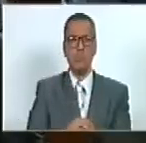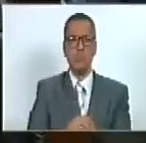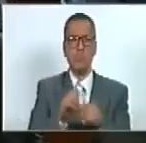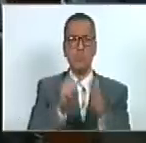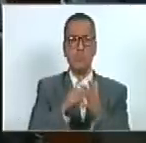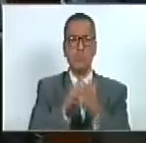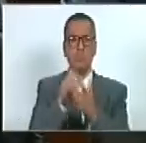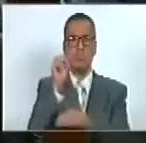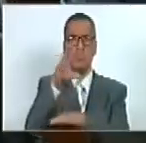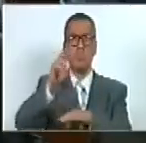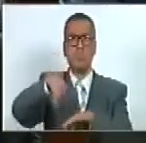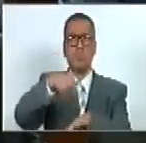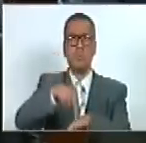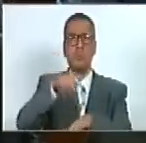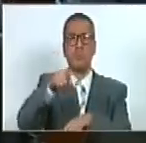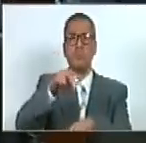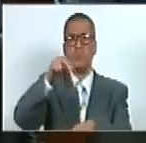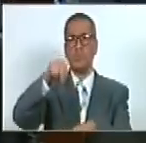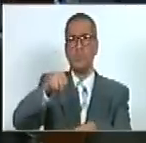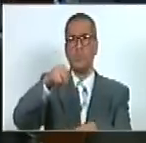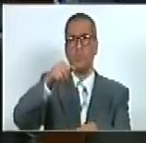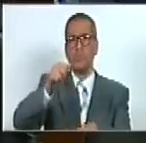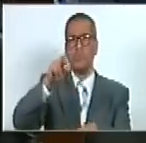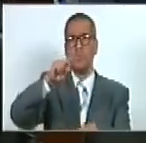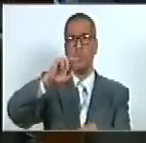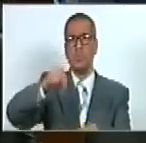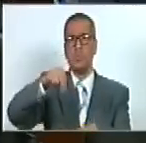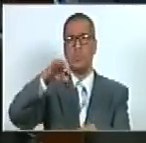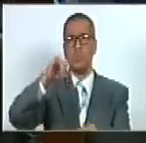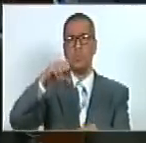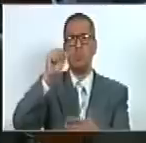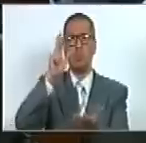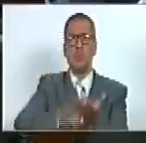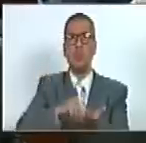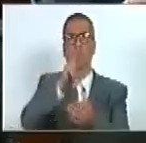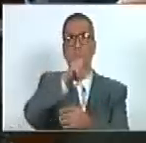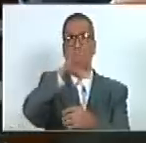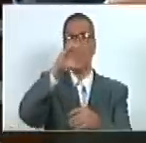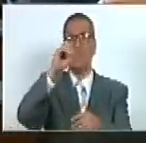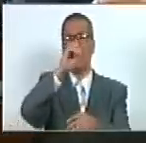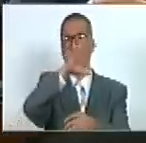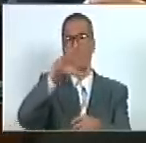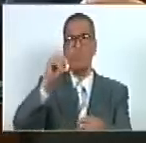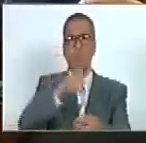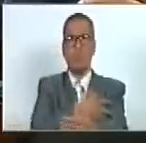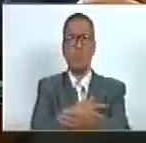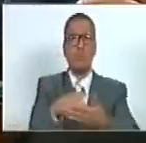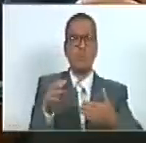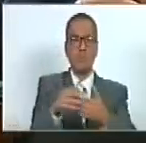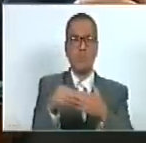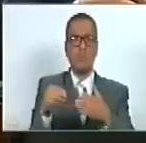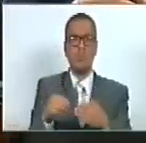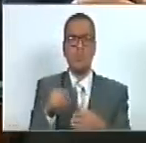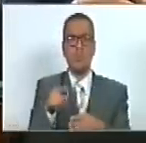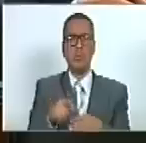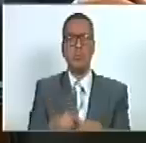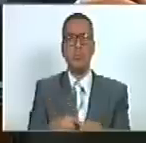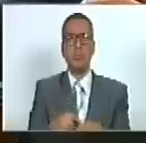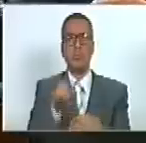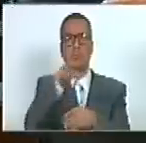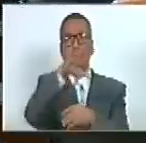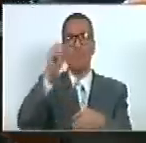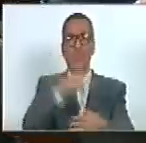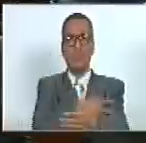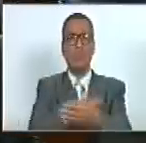espuria Asamblea Nacional de Narnia se aprobó 50 millones de dólares.